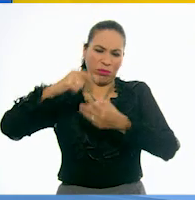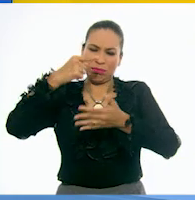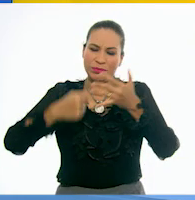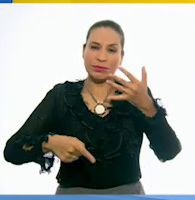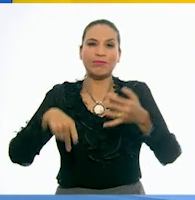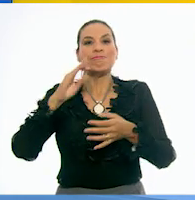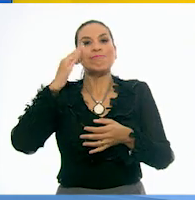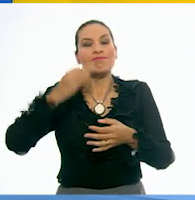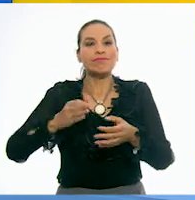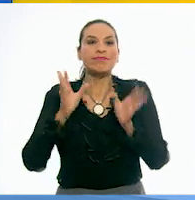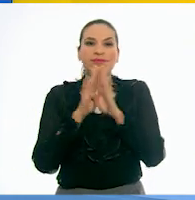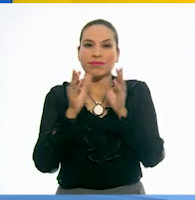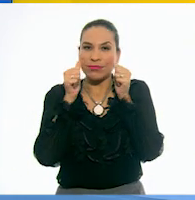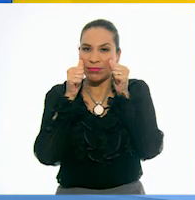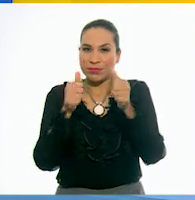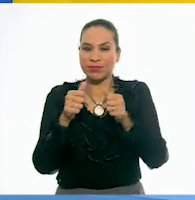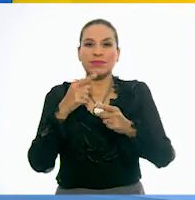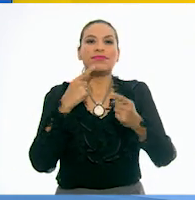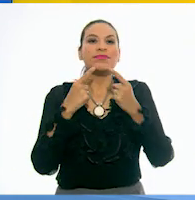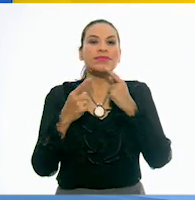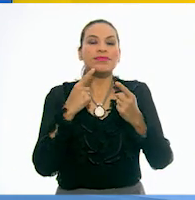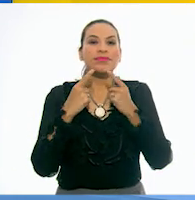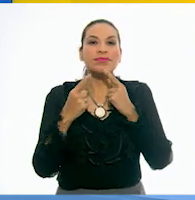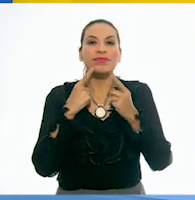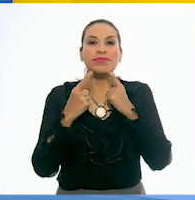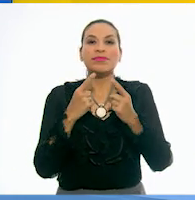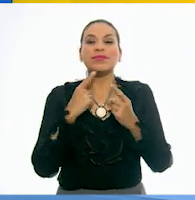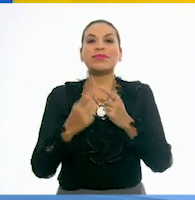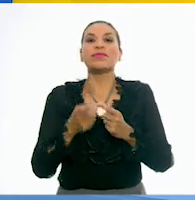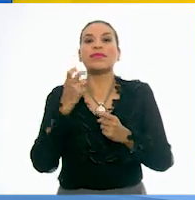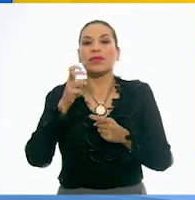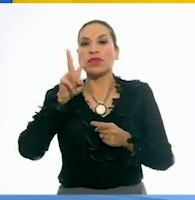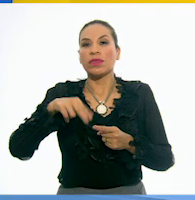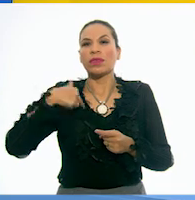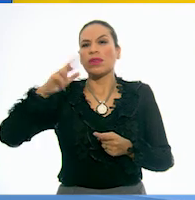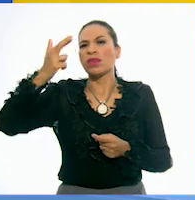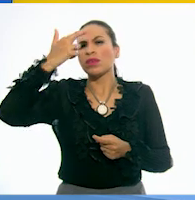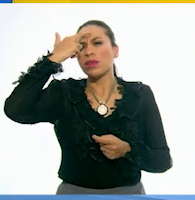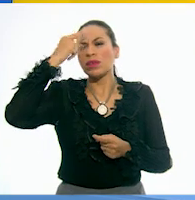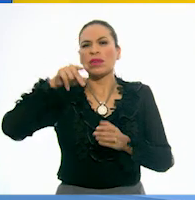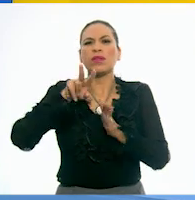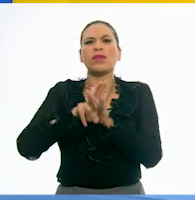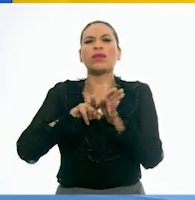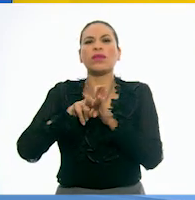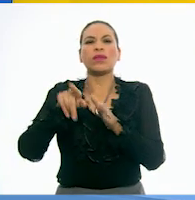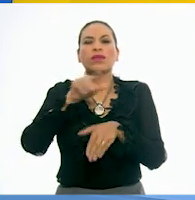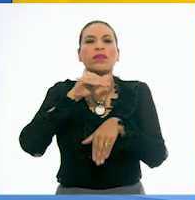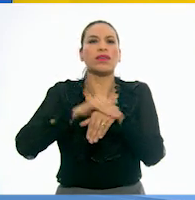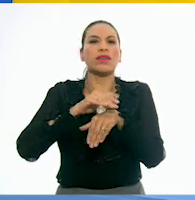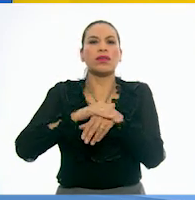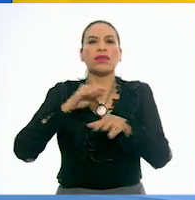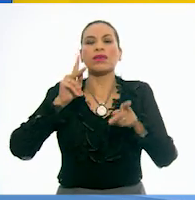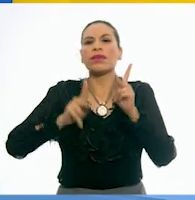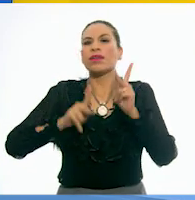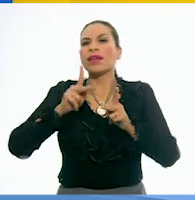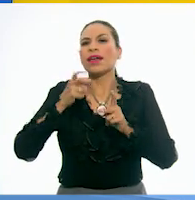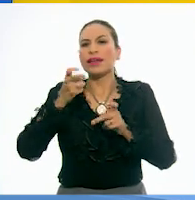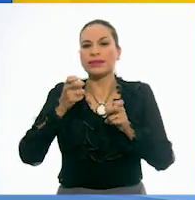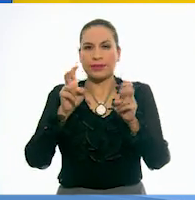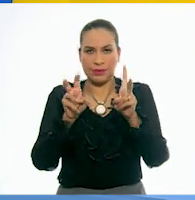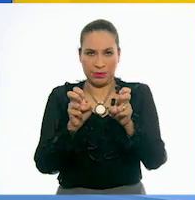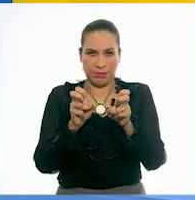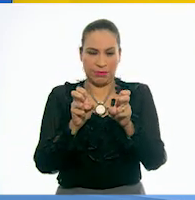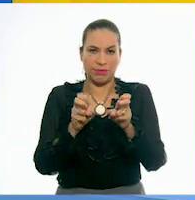estemos dispuestos a escucharnos y a dialogar. Esto, la verdad es que me recuerda un video de unos amigos que estuvieron platicando justo sobre este